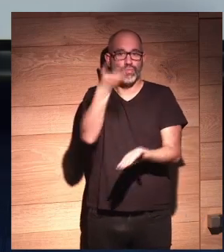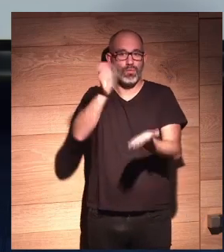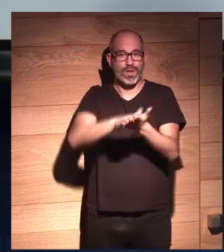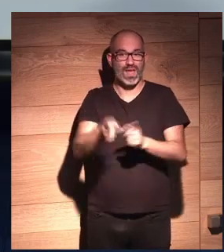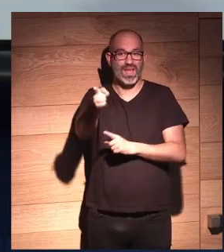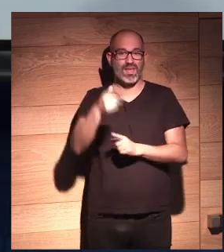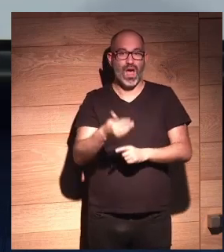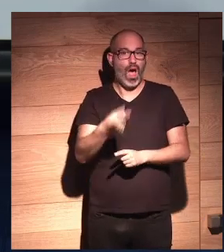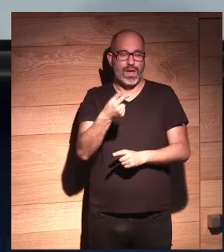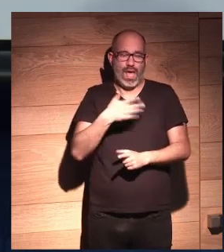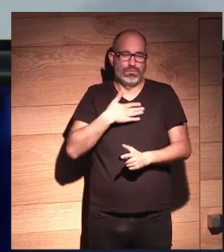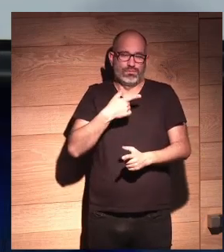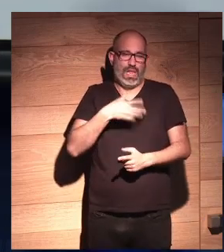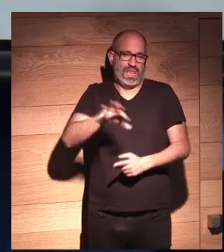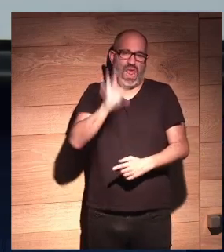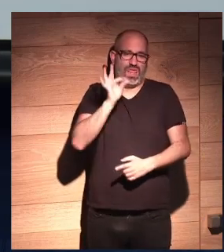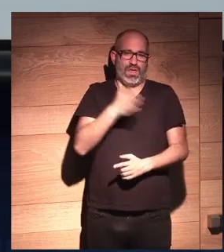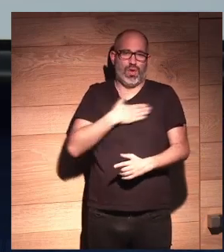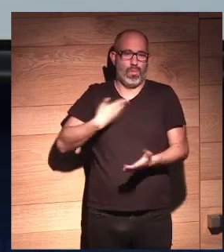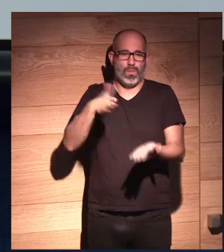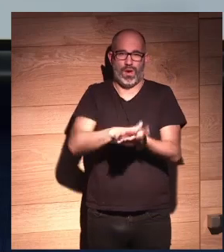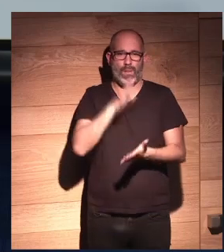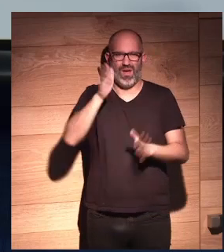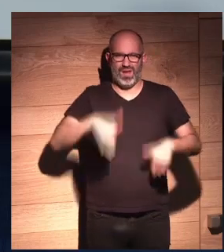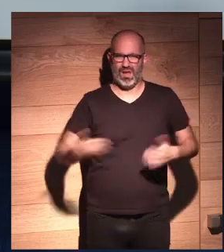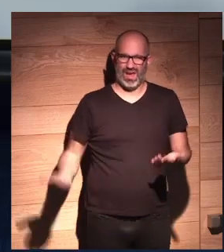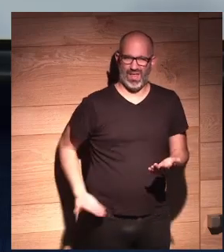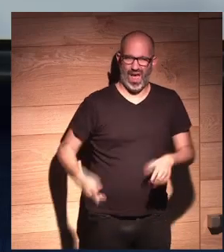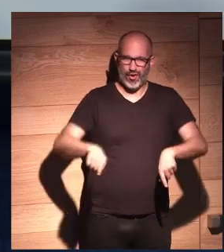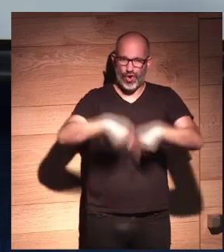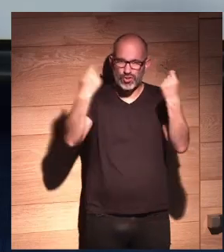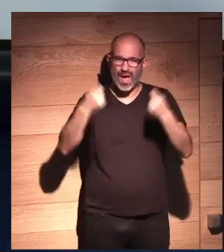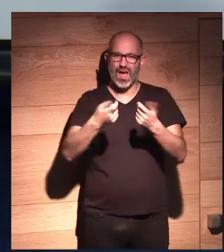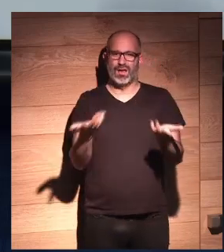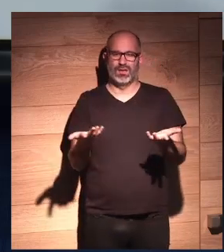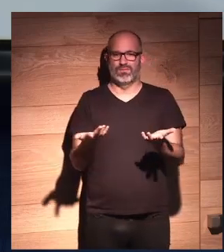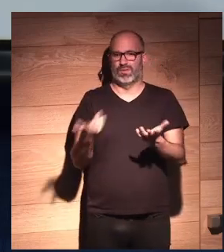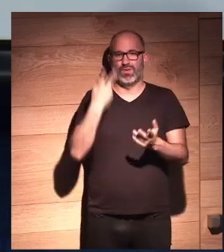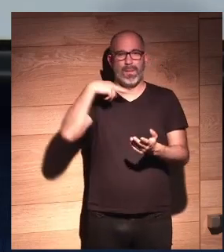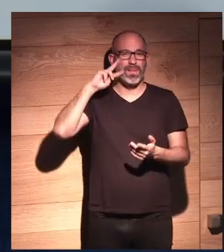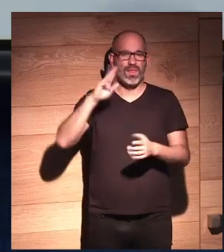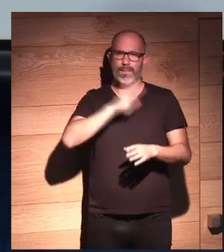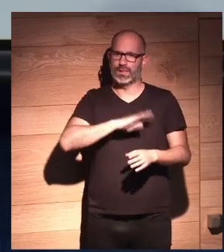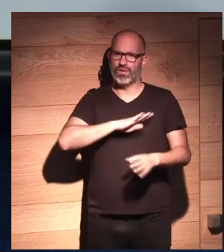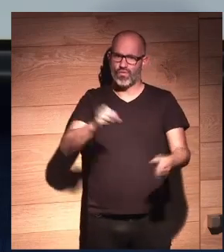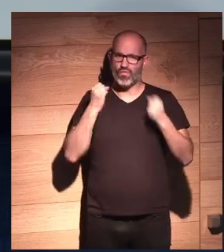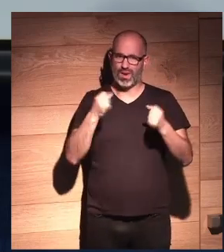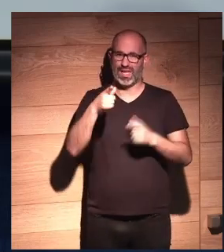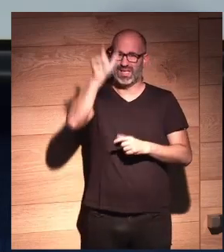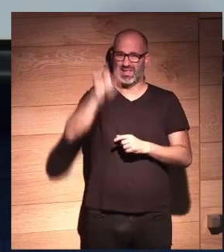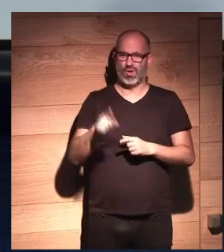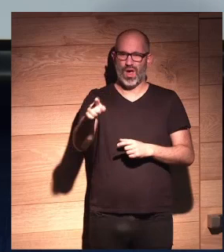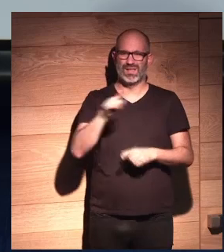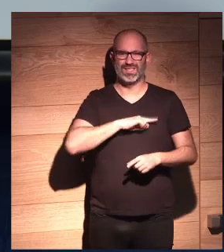hecho hubo un momento que decidió que se iba a morir, porque bueno, tenía la cadera rota, como habéis visto en el tráiler. Fue una experiencia bastante fuerte. También era un tipo